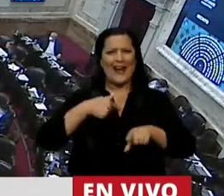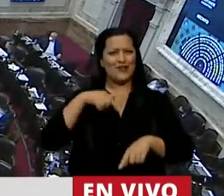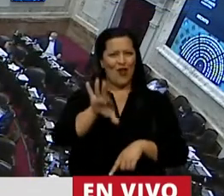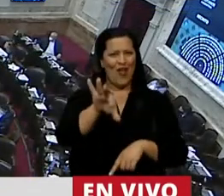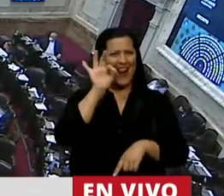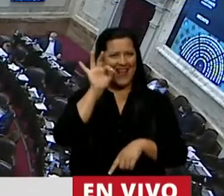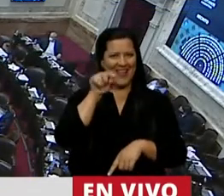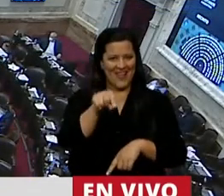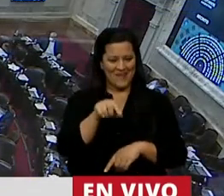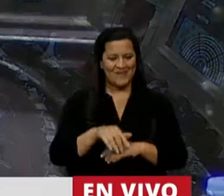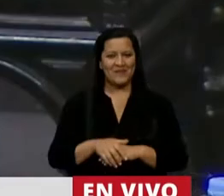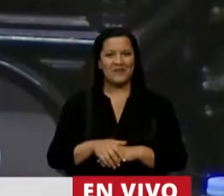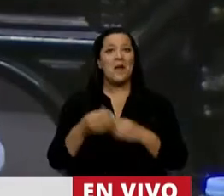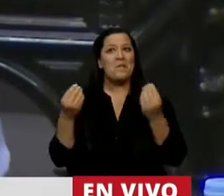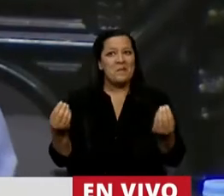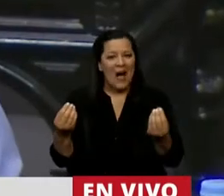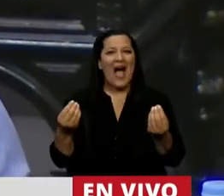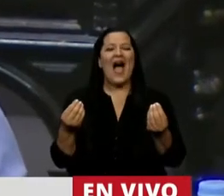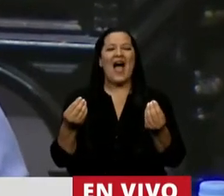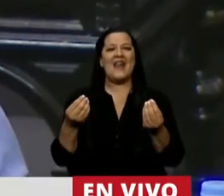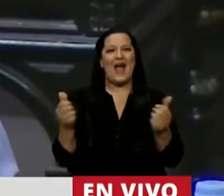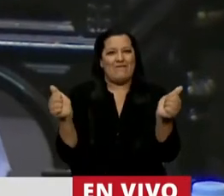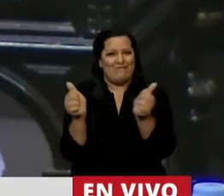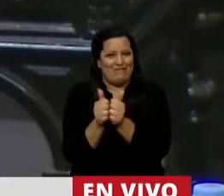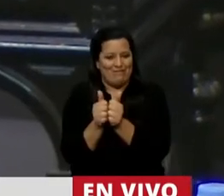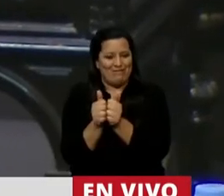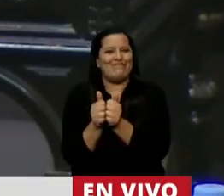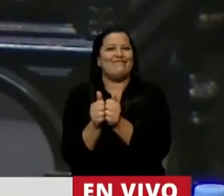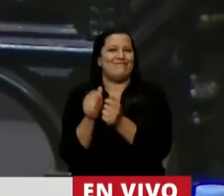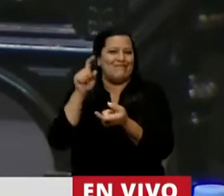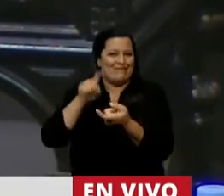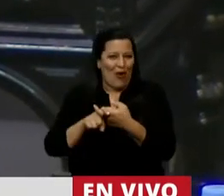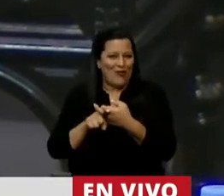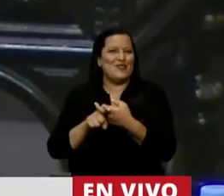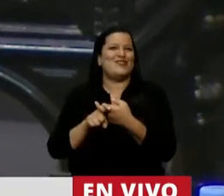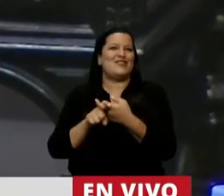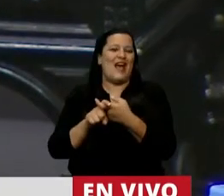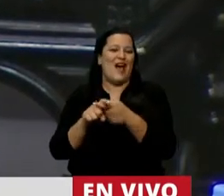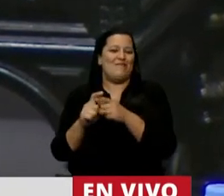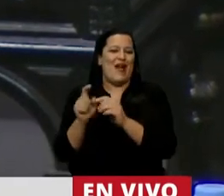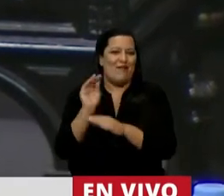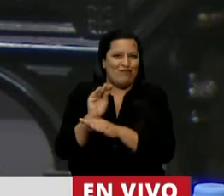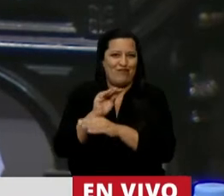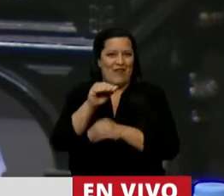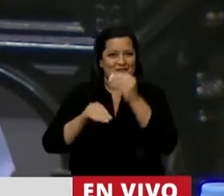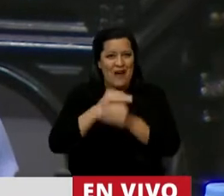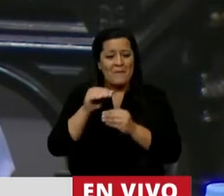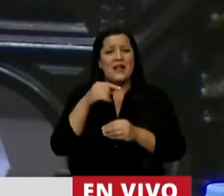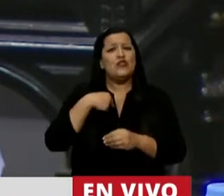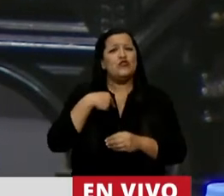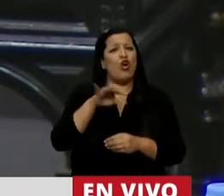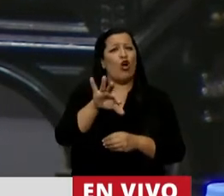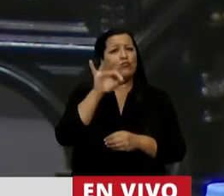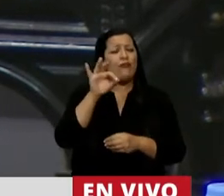para mantener junto con mi compañera el sustento de mi familia, he elegido escuchar y aprender de